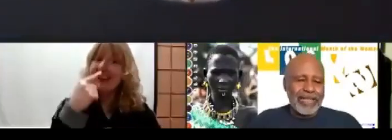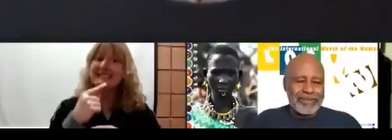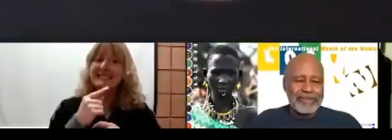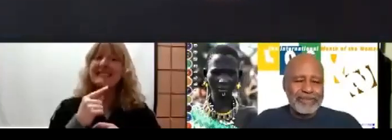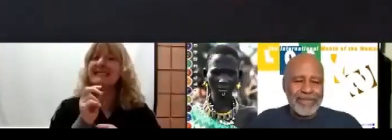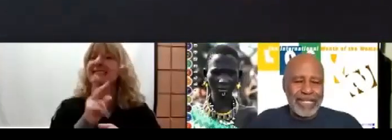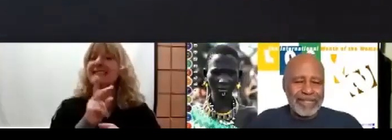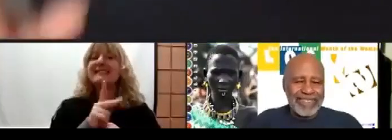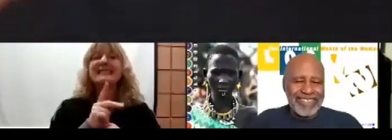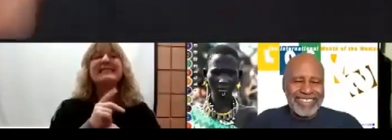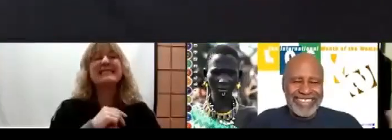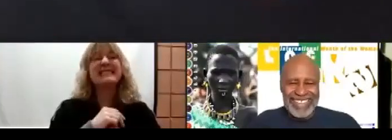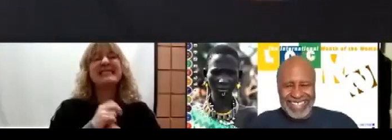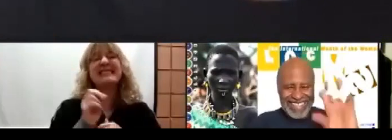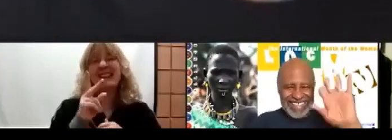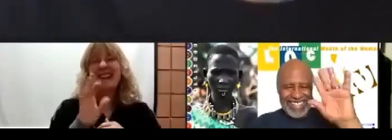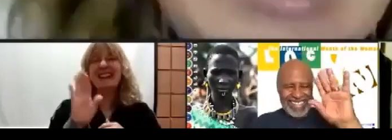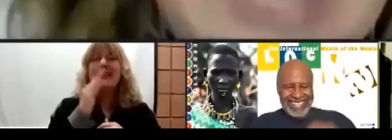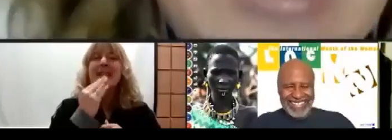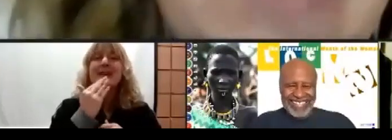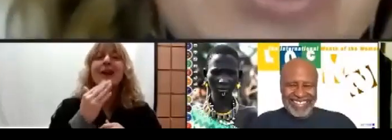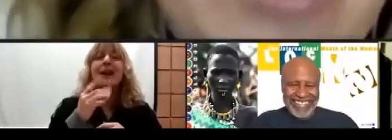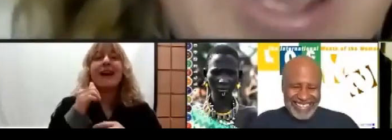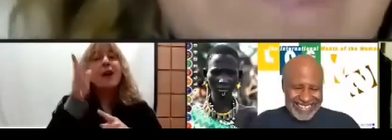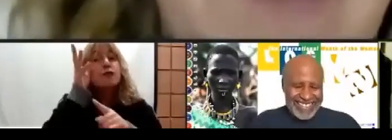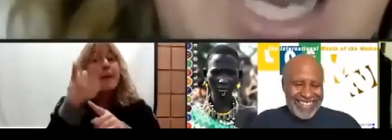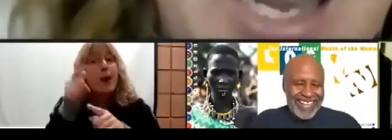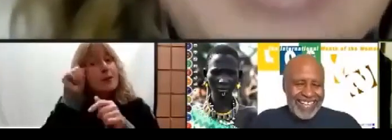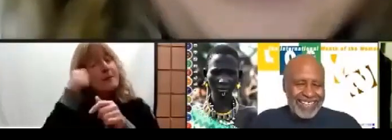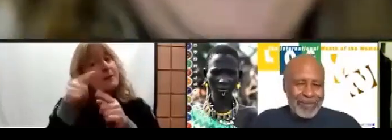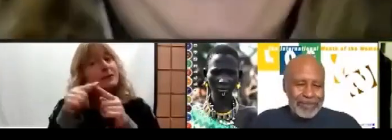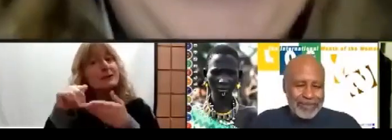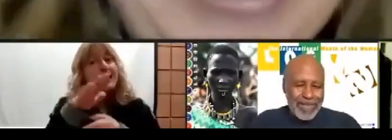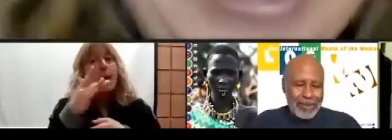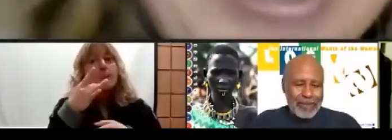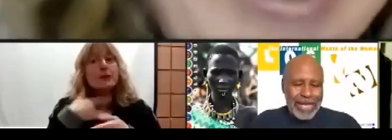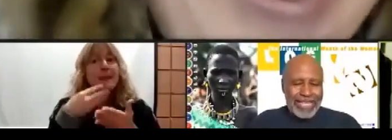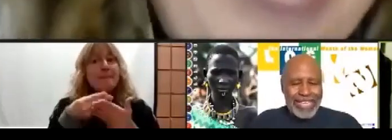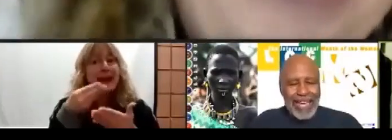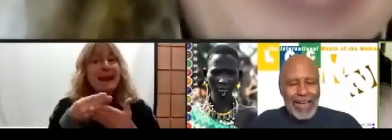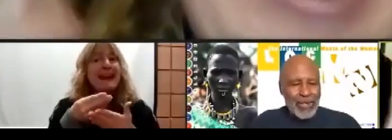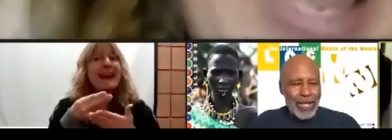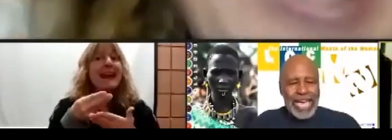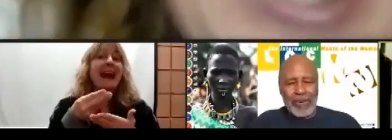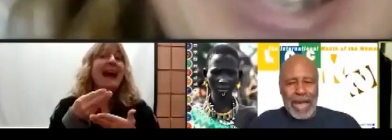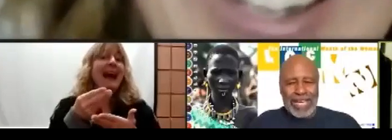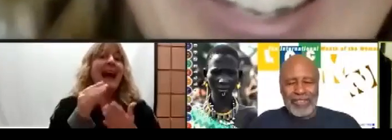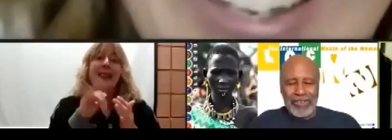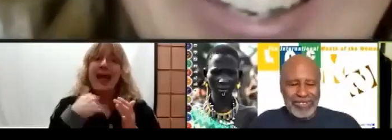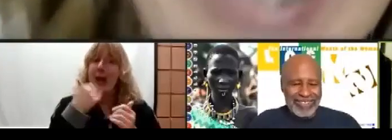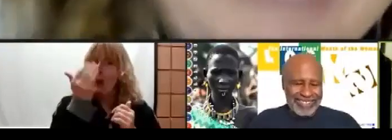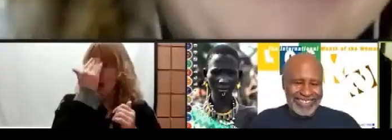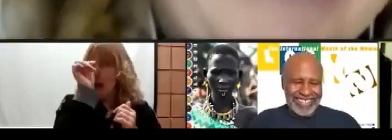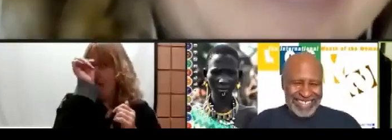de un abrazo un abrazo y lo haré viene el